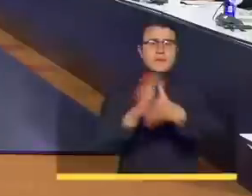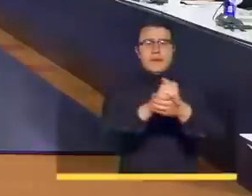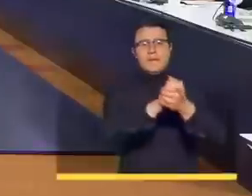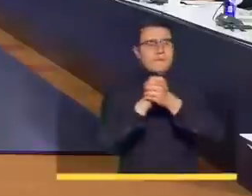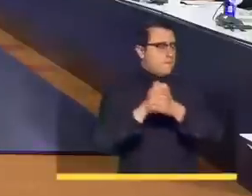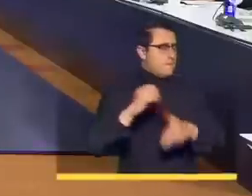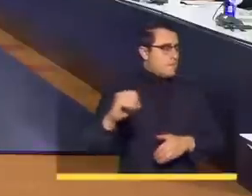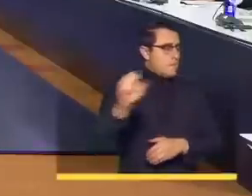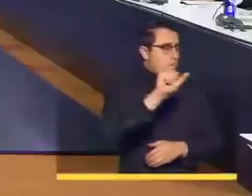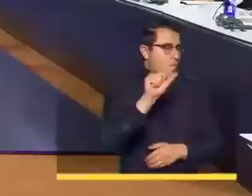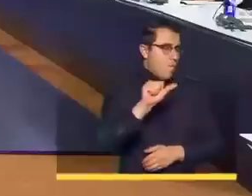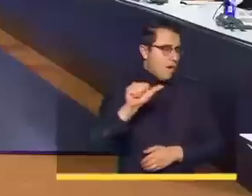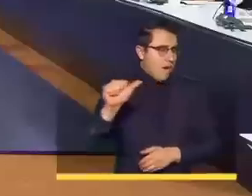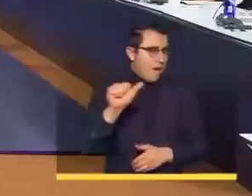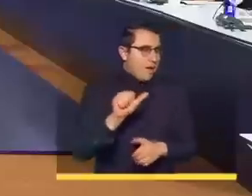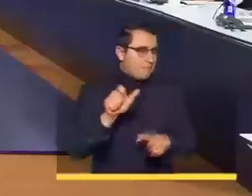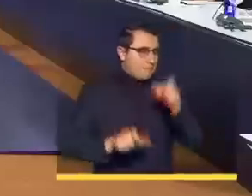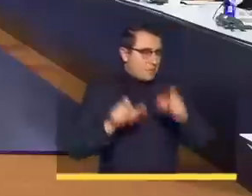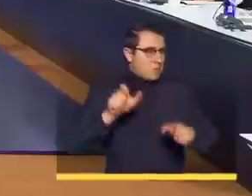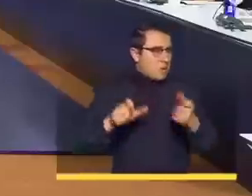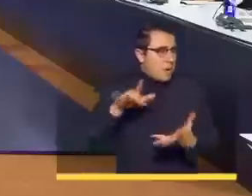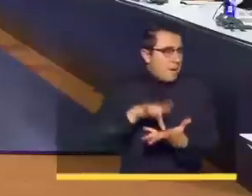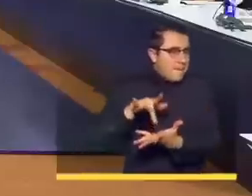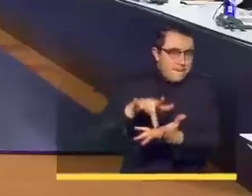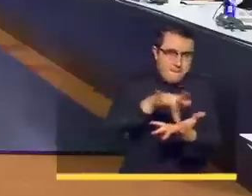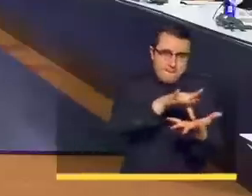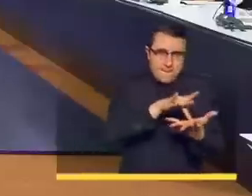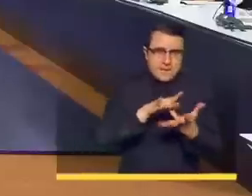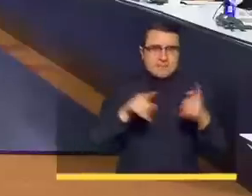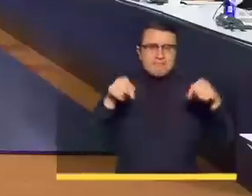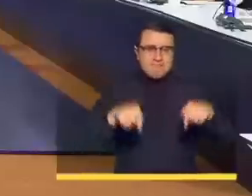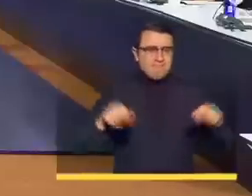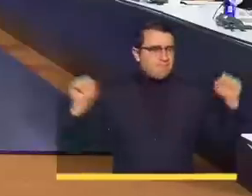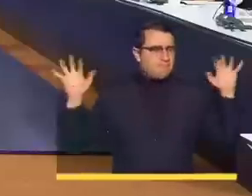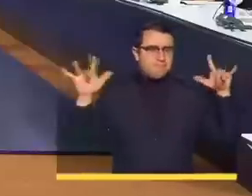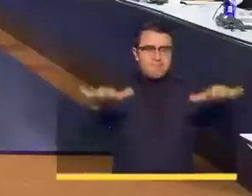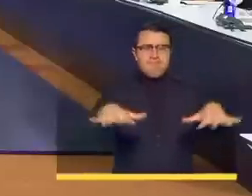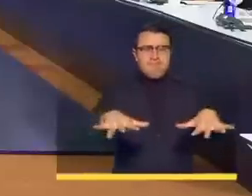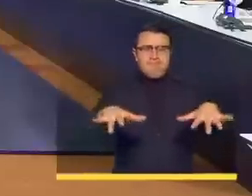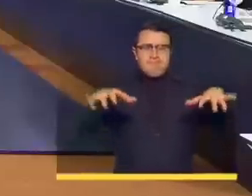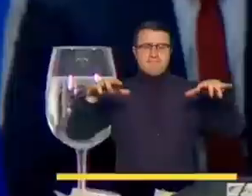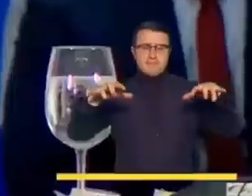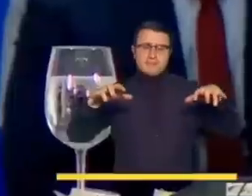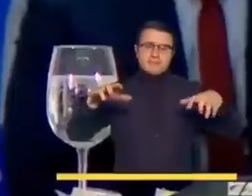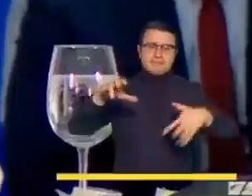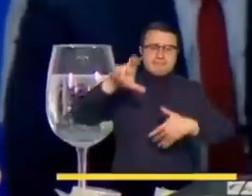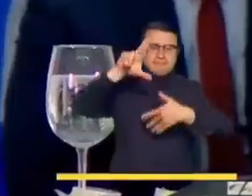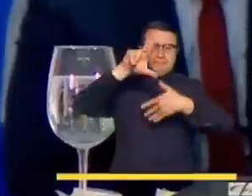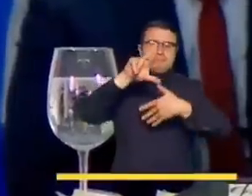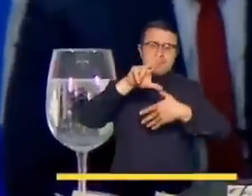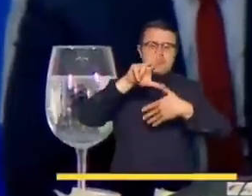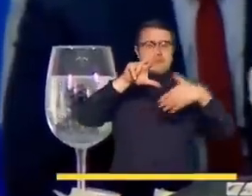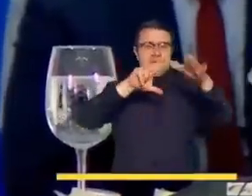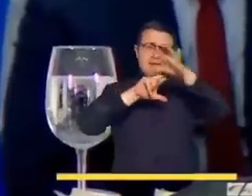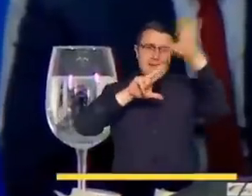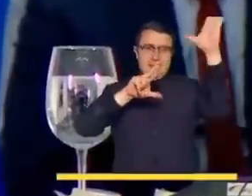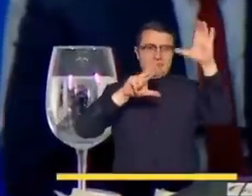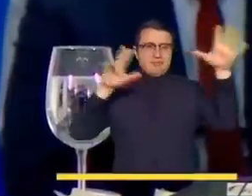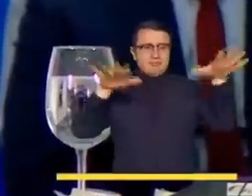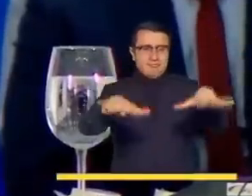Amigas, amigos, participantes de esta conferencia latinoamericana y del